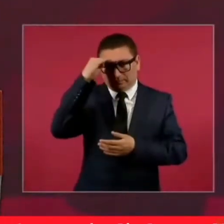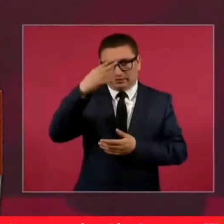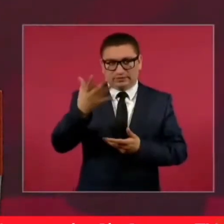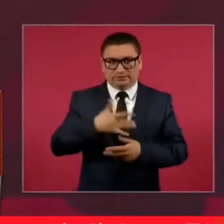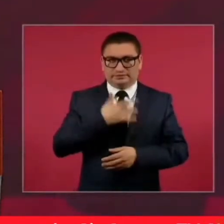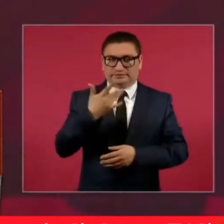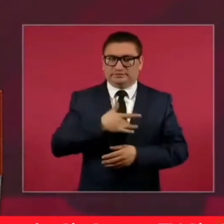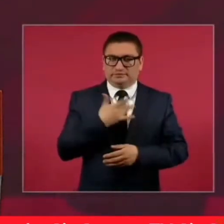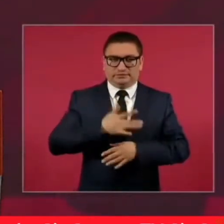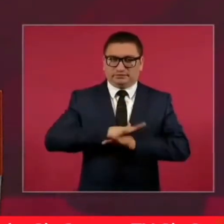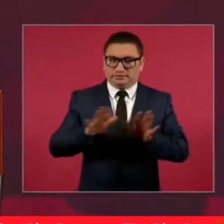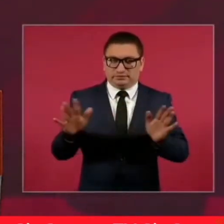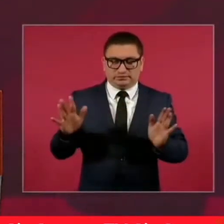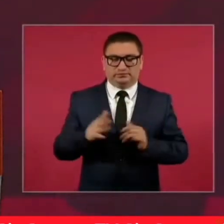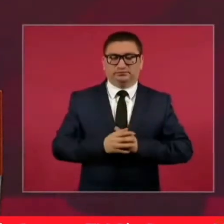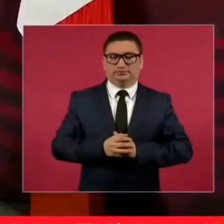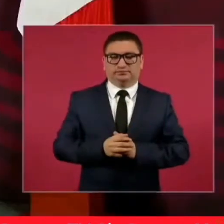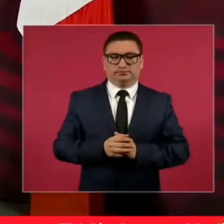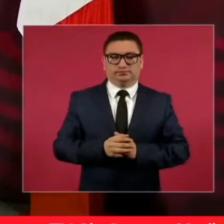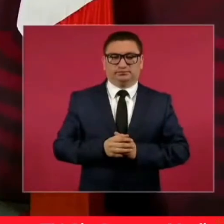sentido común, juicio práctico.